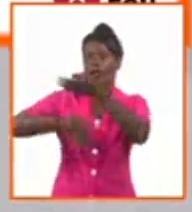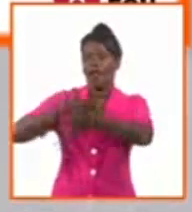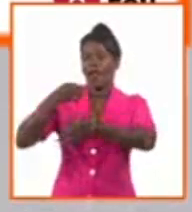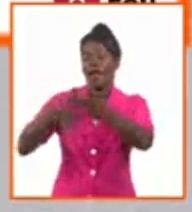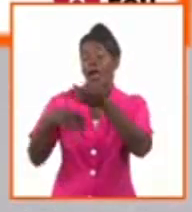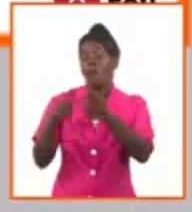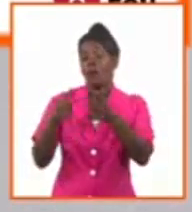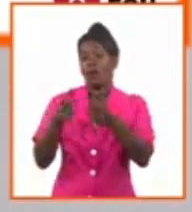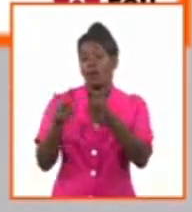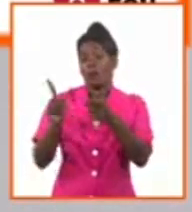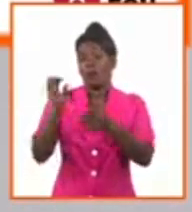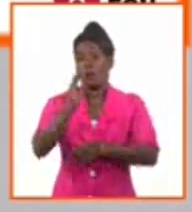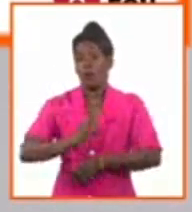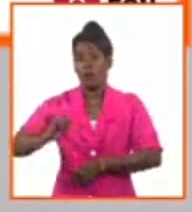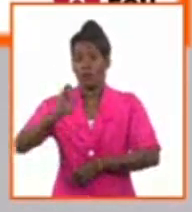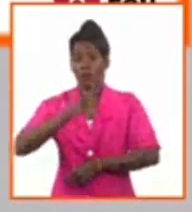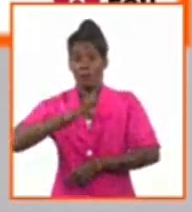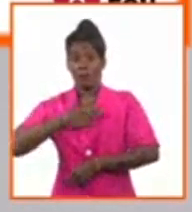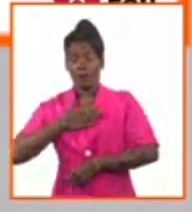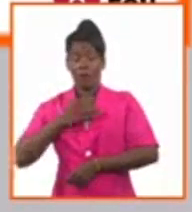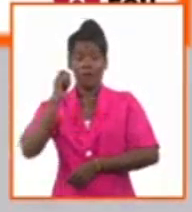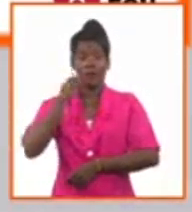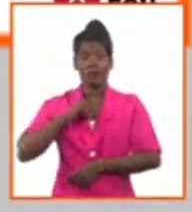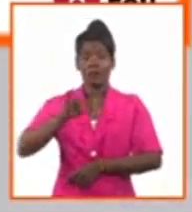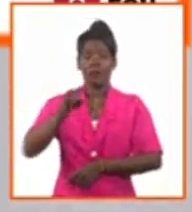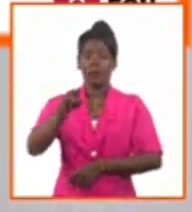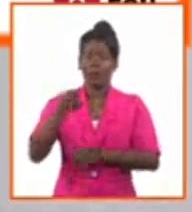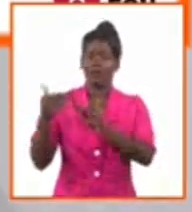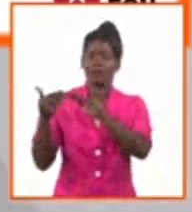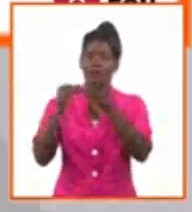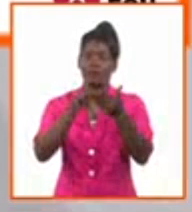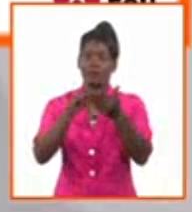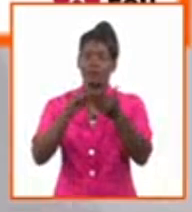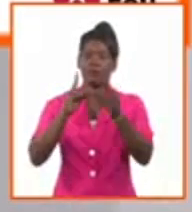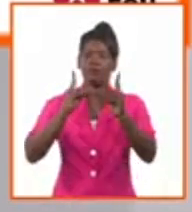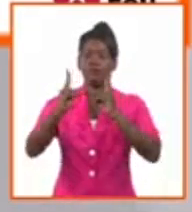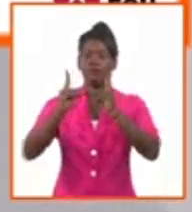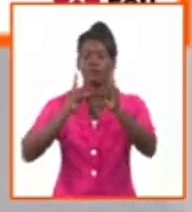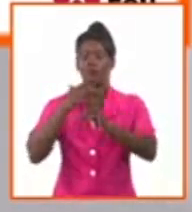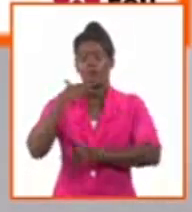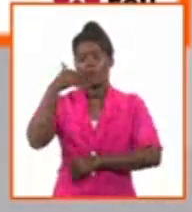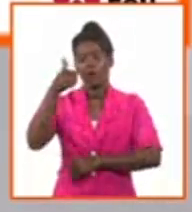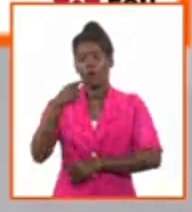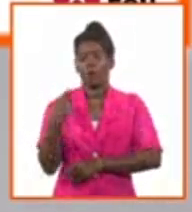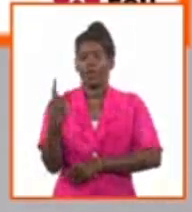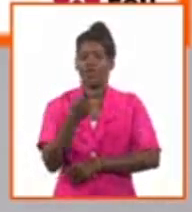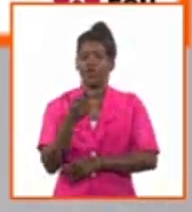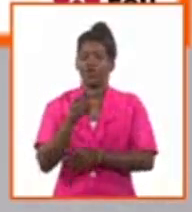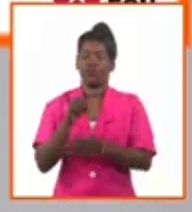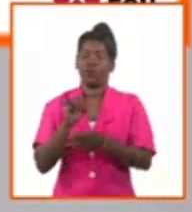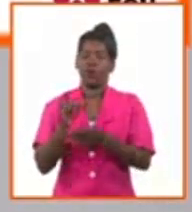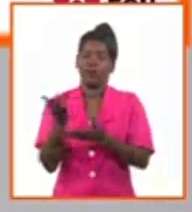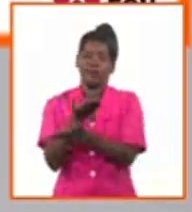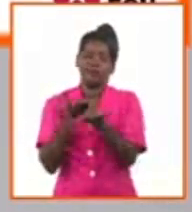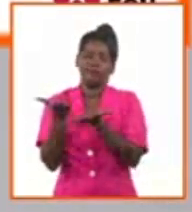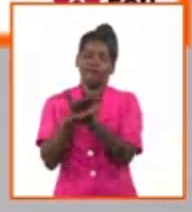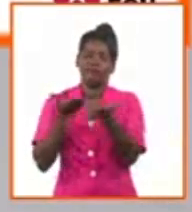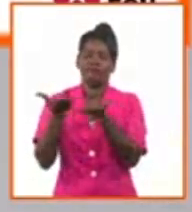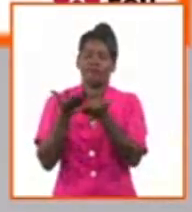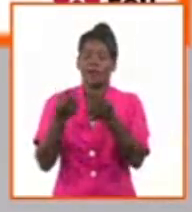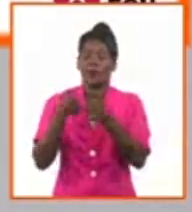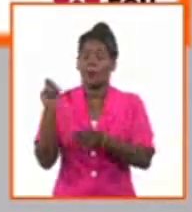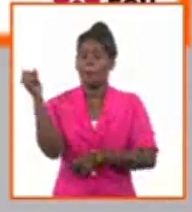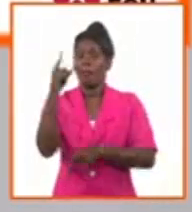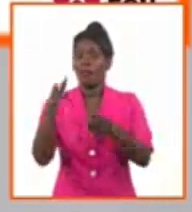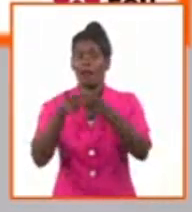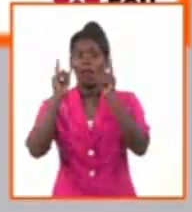nuestra organización y que sea el espacio para el diálogo, ese diálogo que tanto necesitamos, que a veces no nos basta con